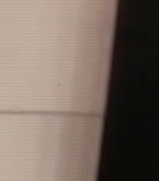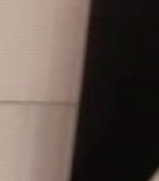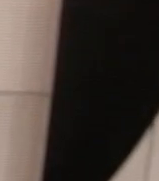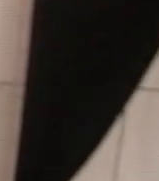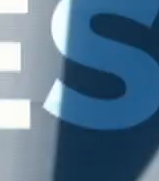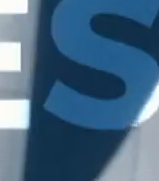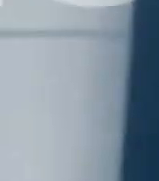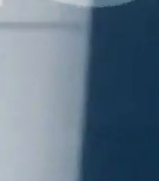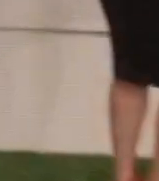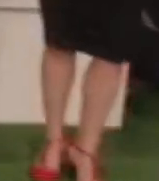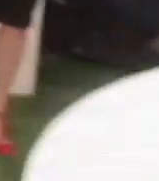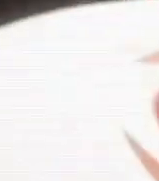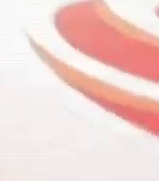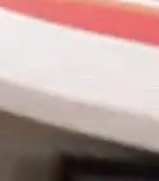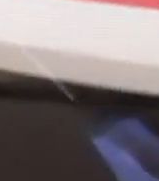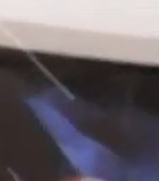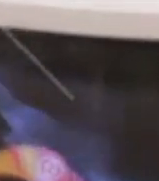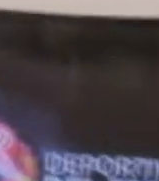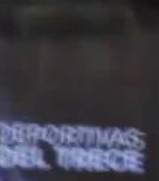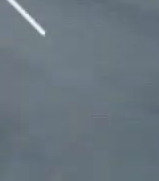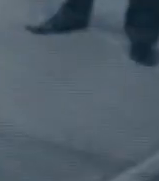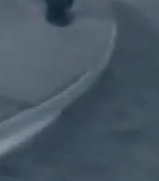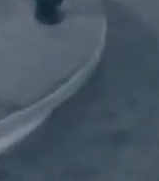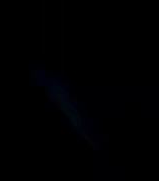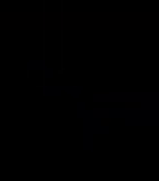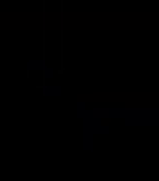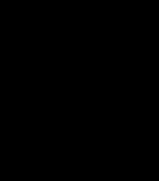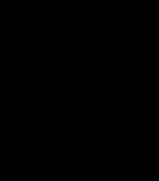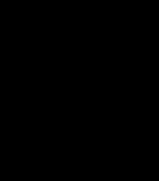deportes nos involucra a todos.